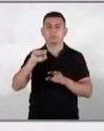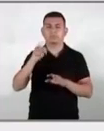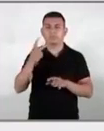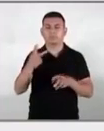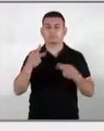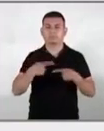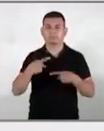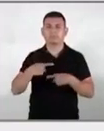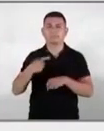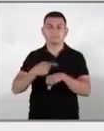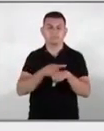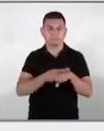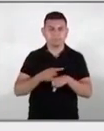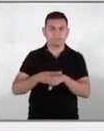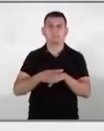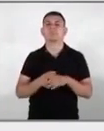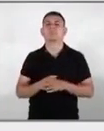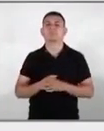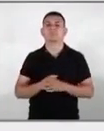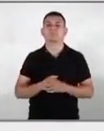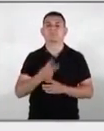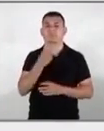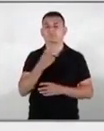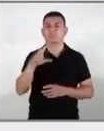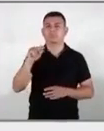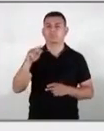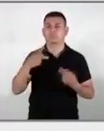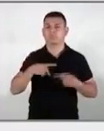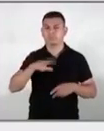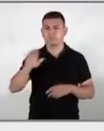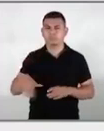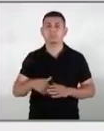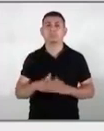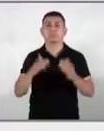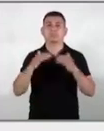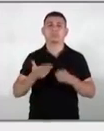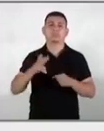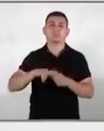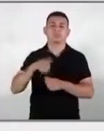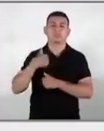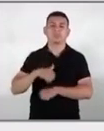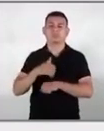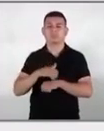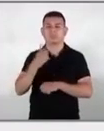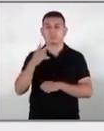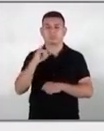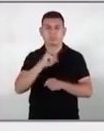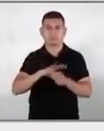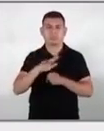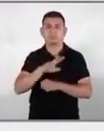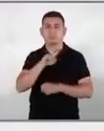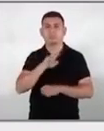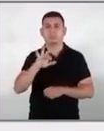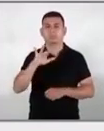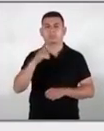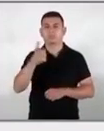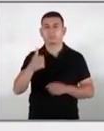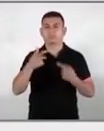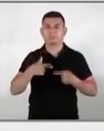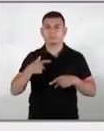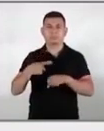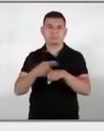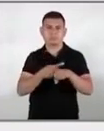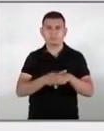2.862 casos confirmados con 280 defunciones. La jurisdicción 2 del Istmo, 256